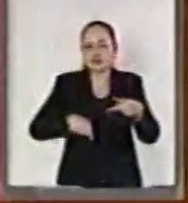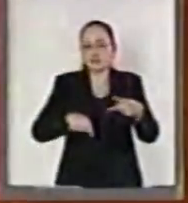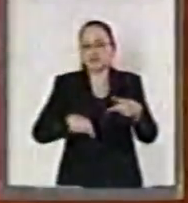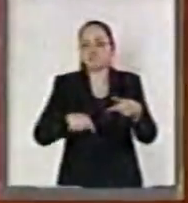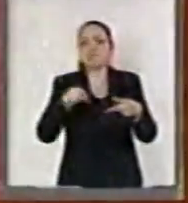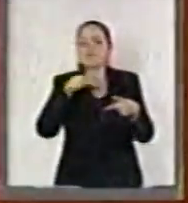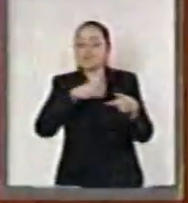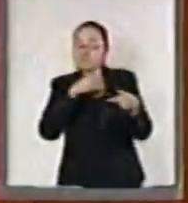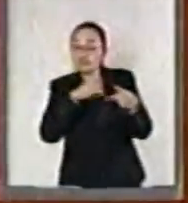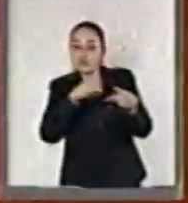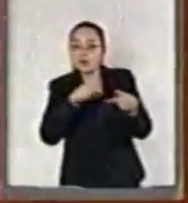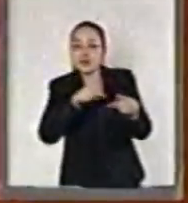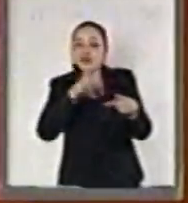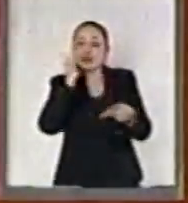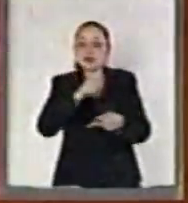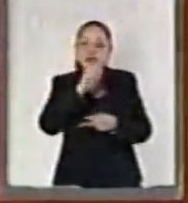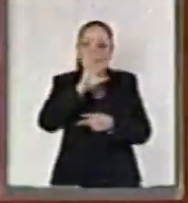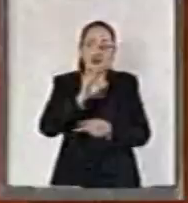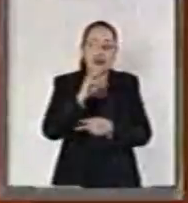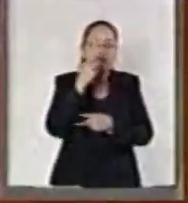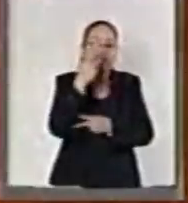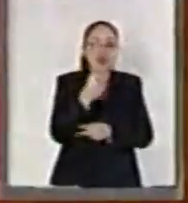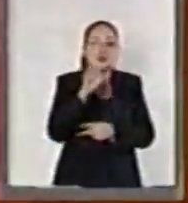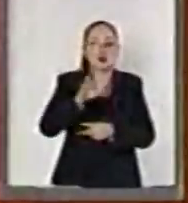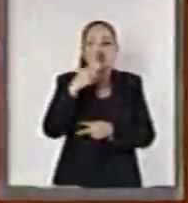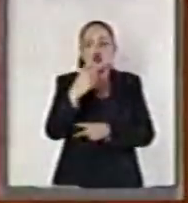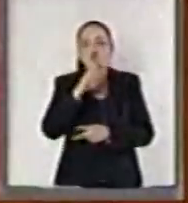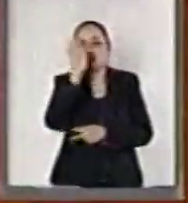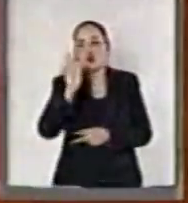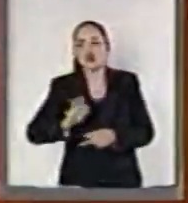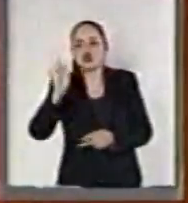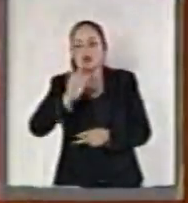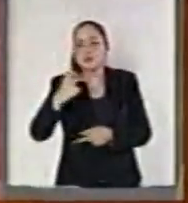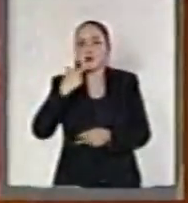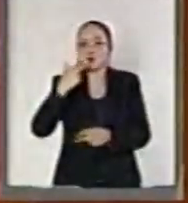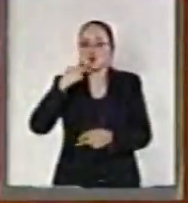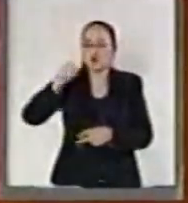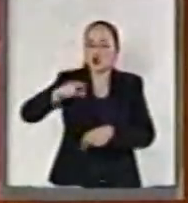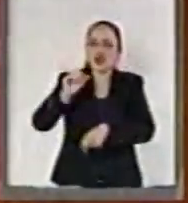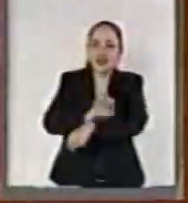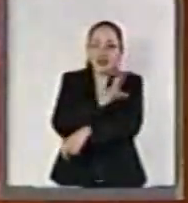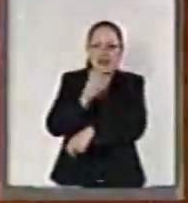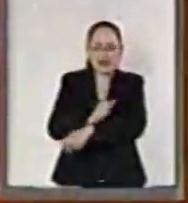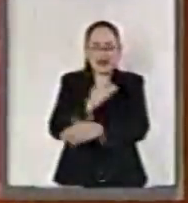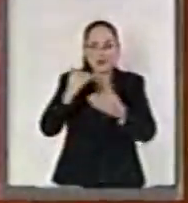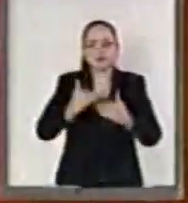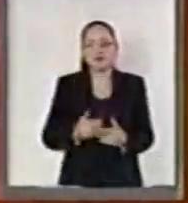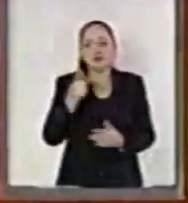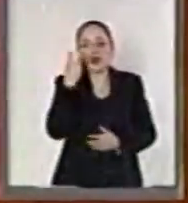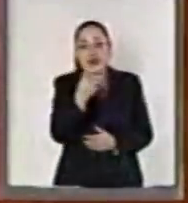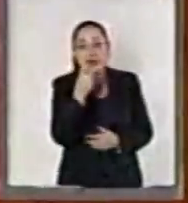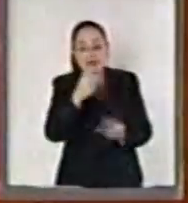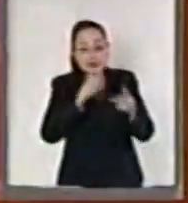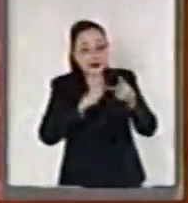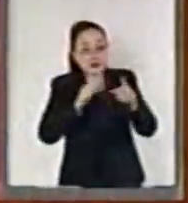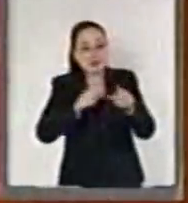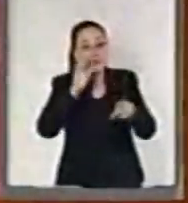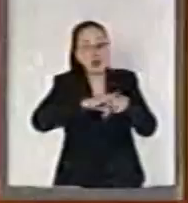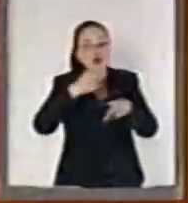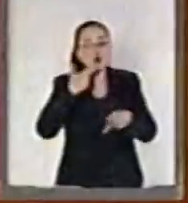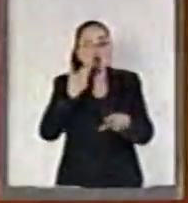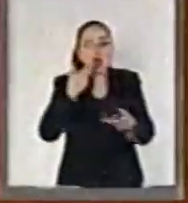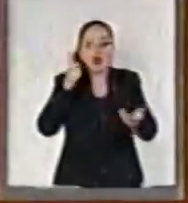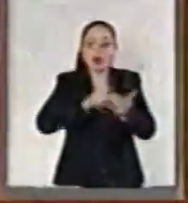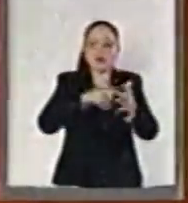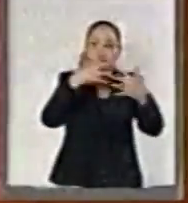pues representa el 43.2% del consumo primario de energía. Es el energético más utilizado en la